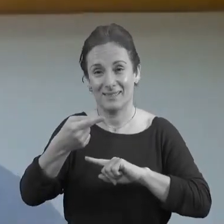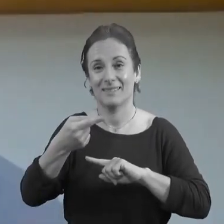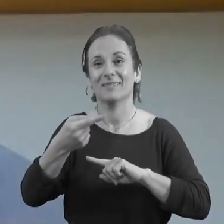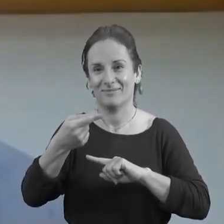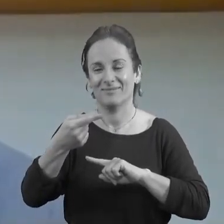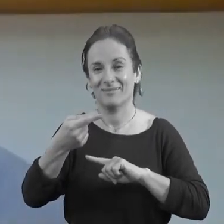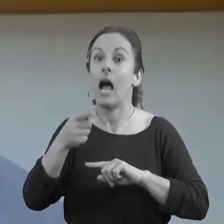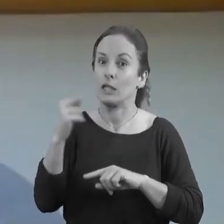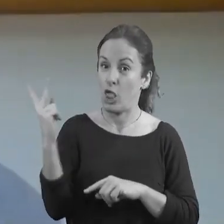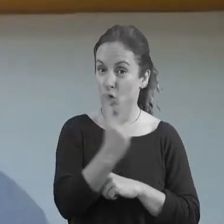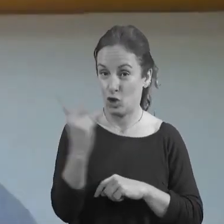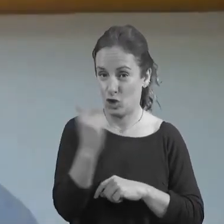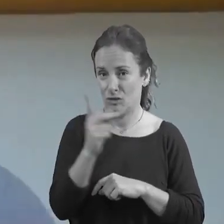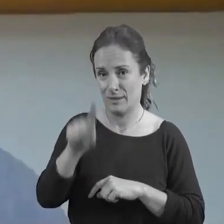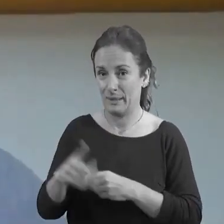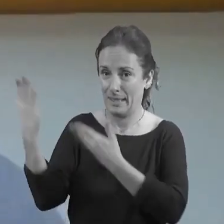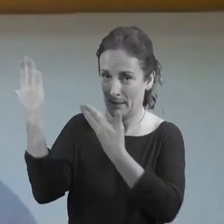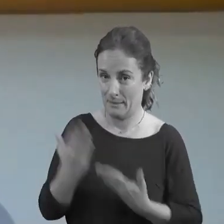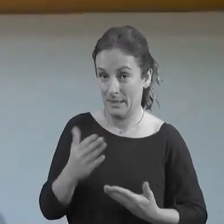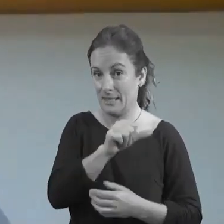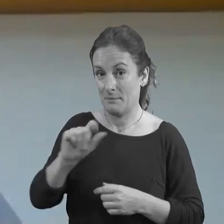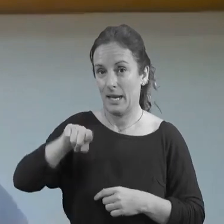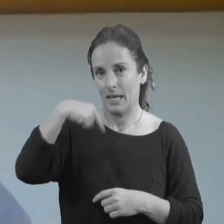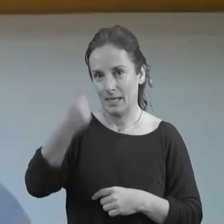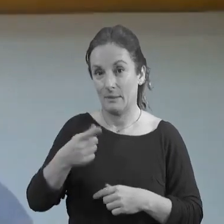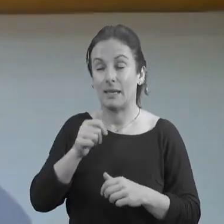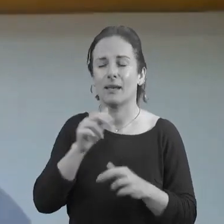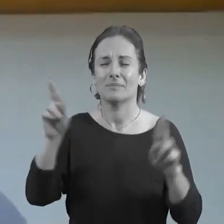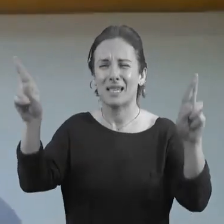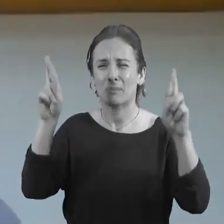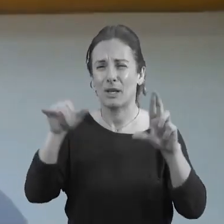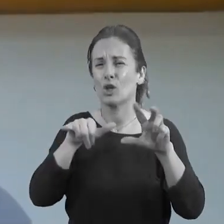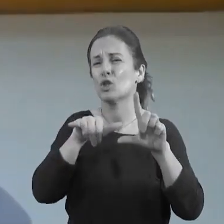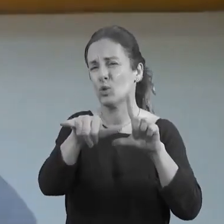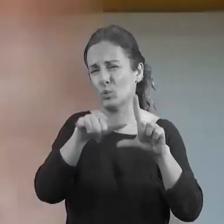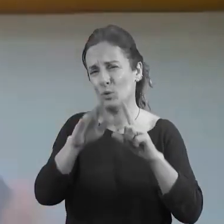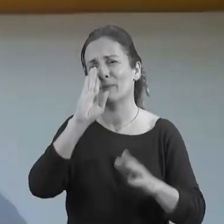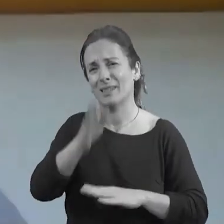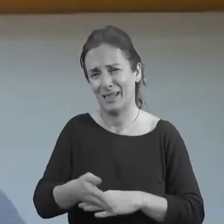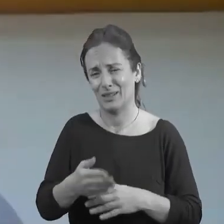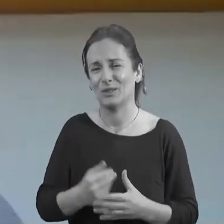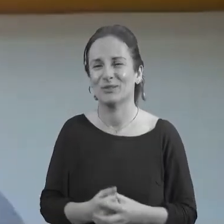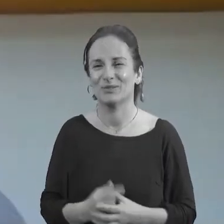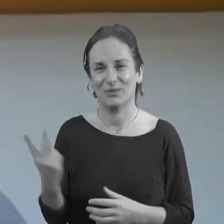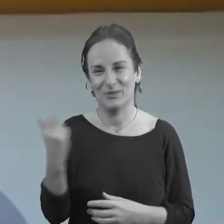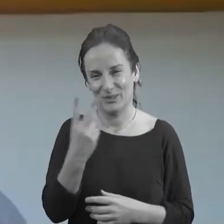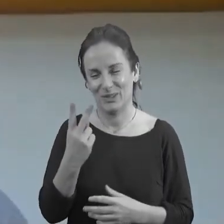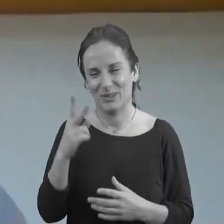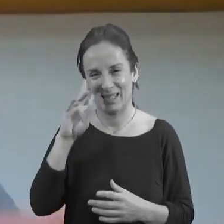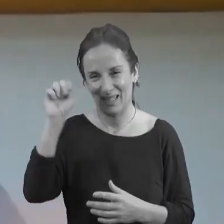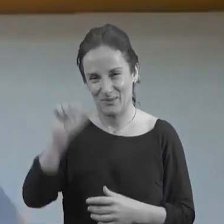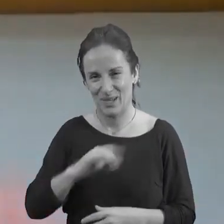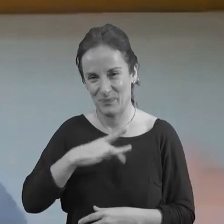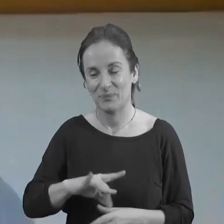como invitadas, que espero que podamos tener en directo, y gracias, te volveremos a tener aquí seguro, y a